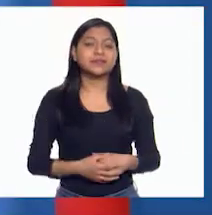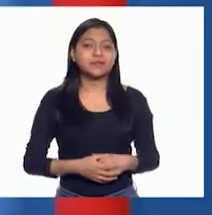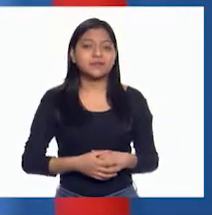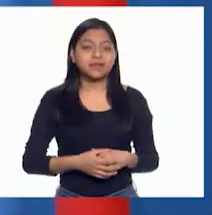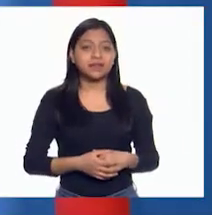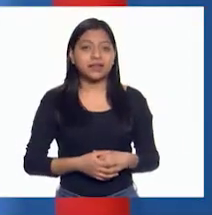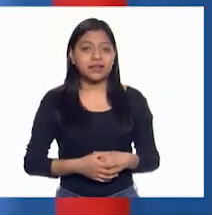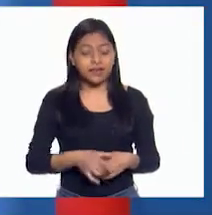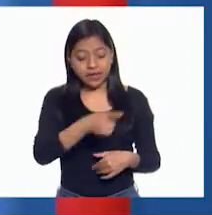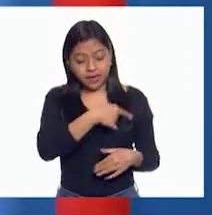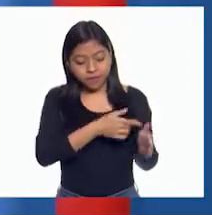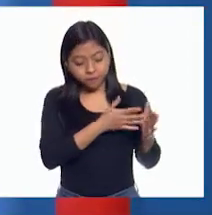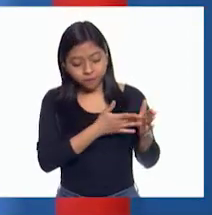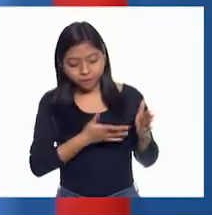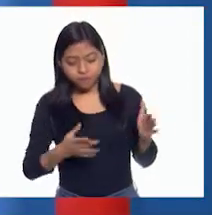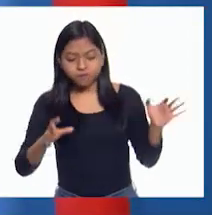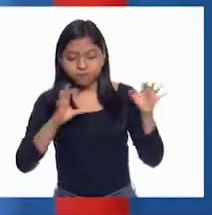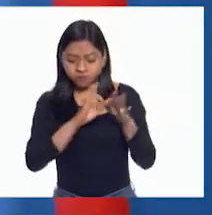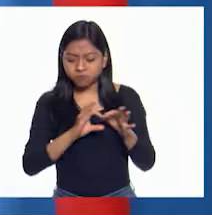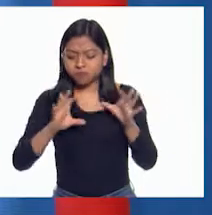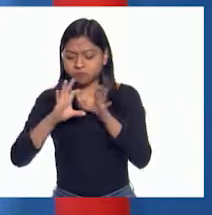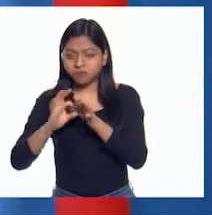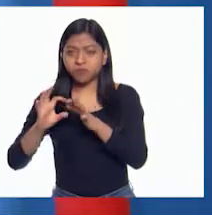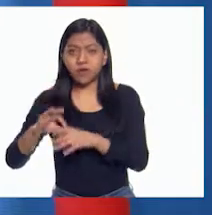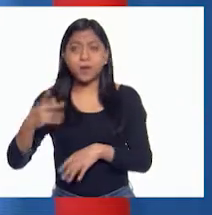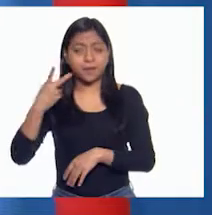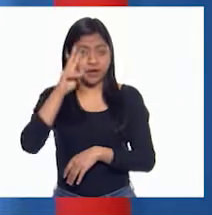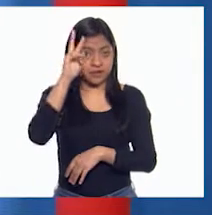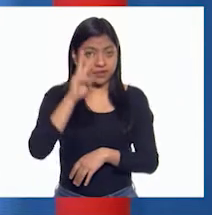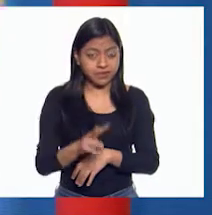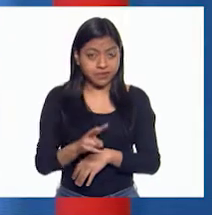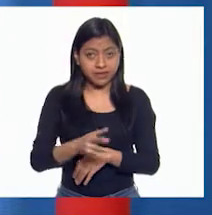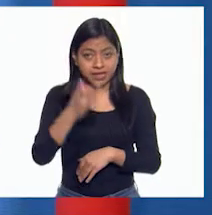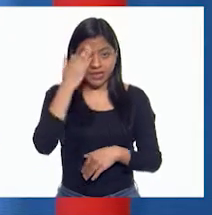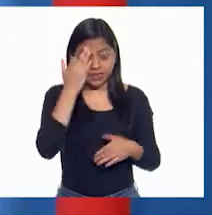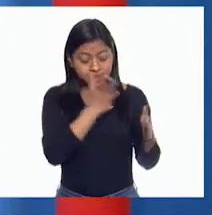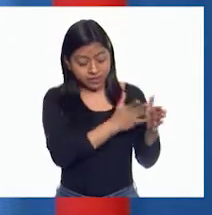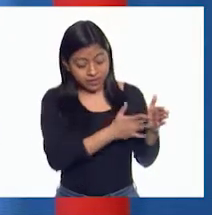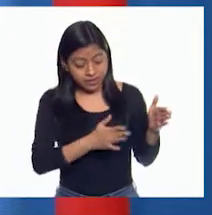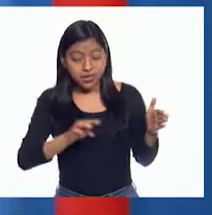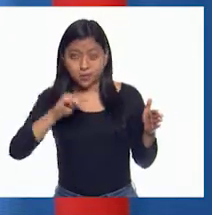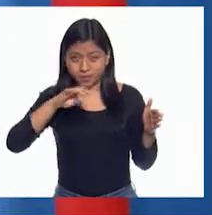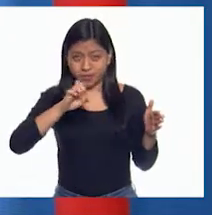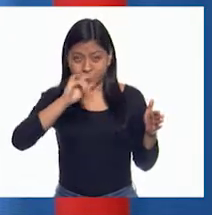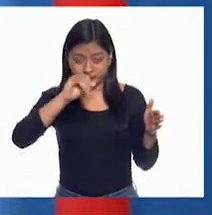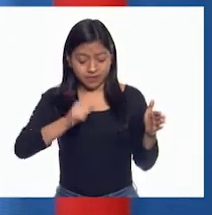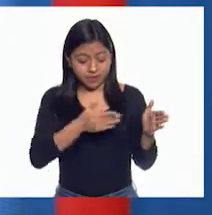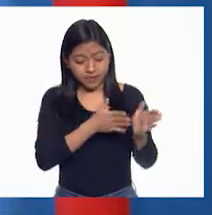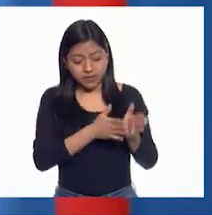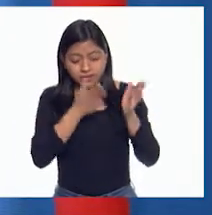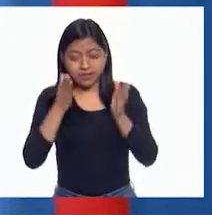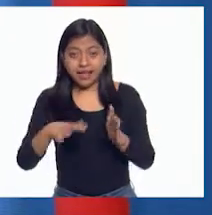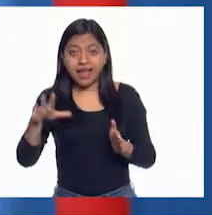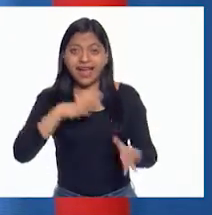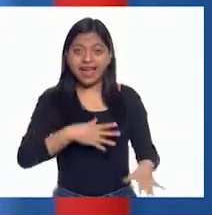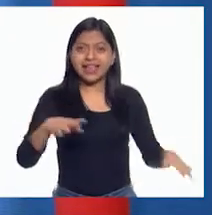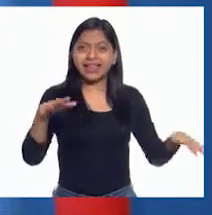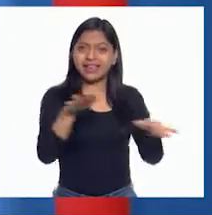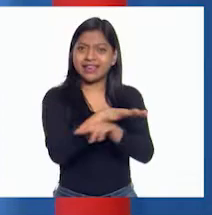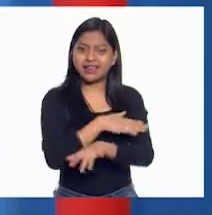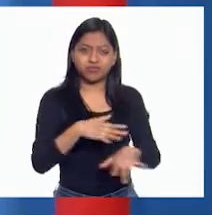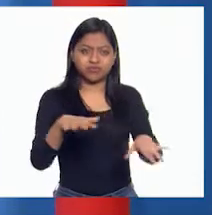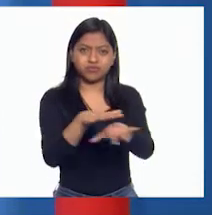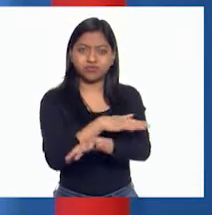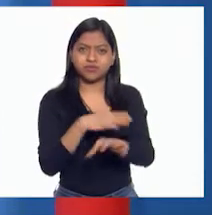muchas continuidades entre una y otra época, lo cierto es que durante el Renacimiento hemos visto que hubo cambios importantes